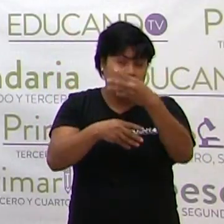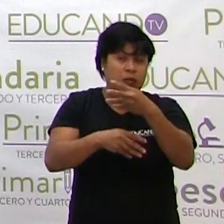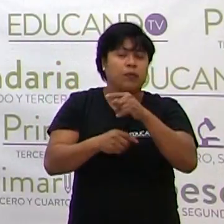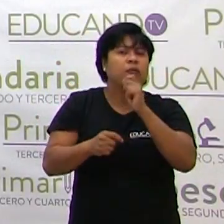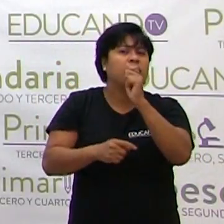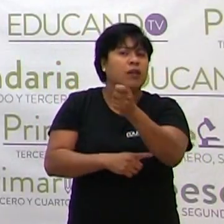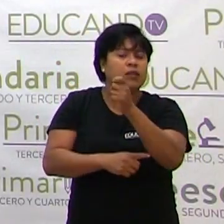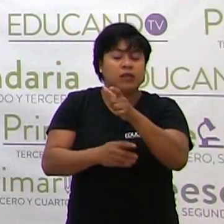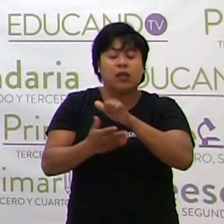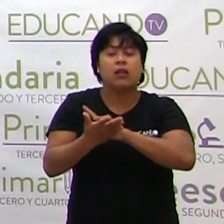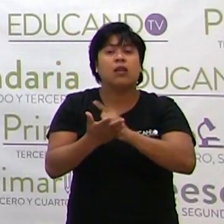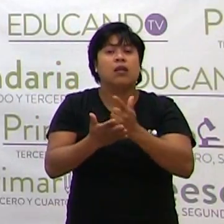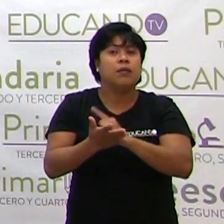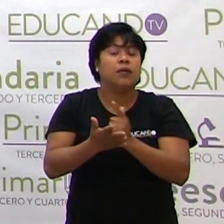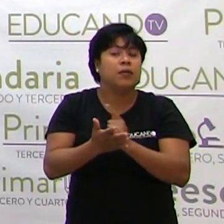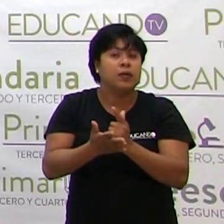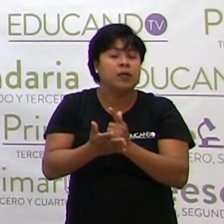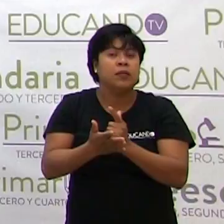tenemos libros